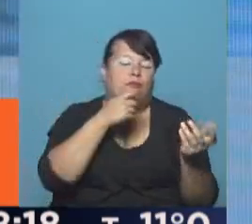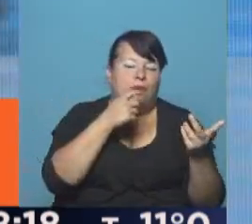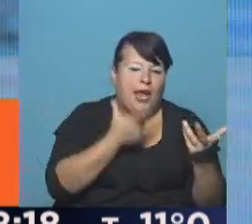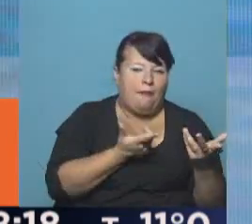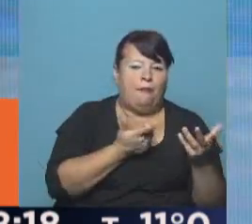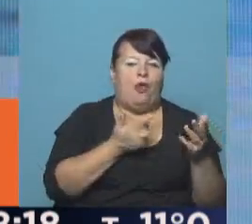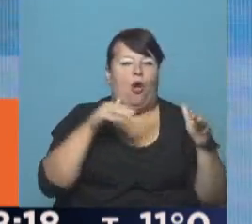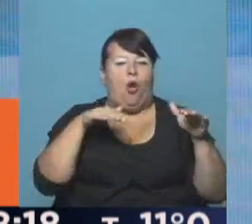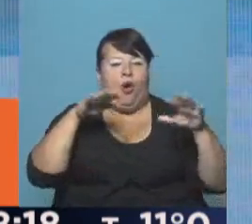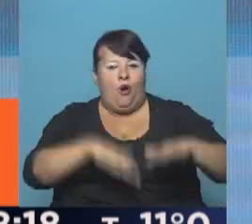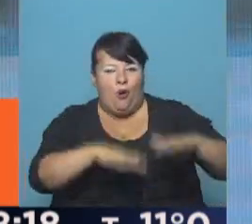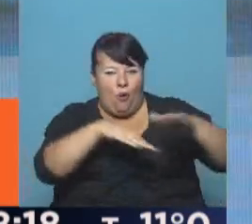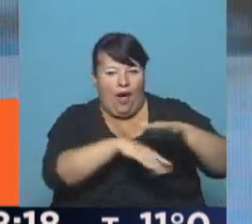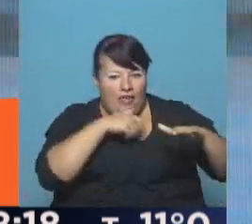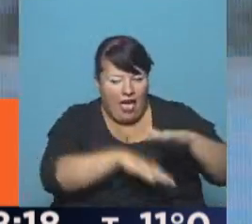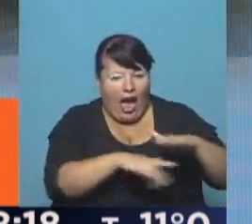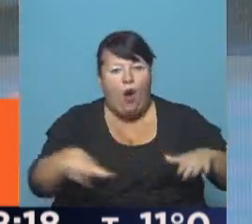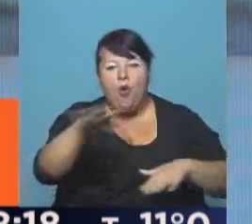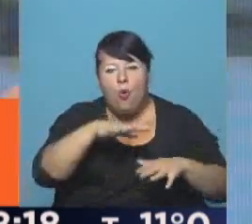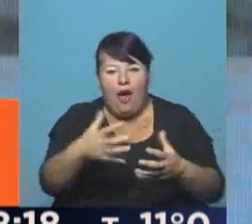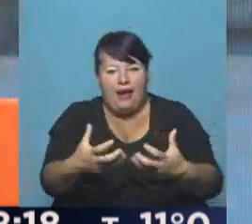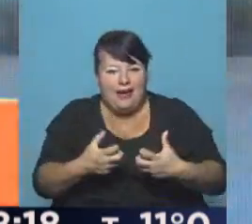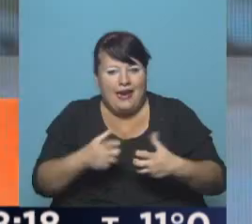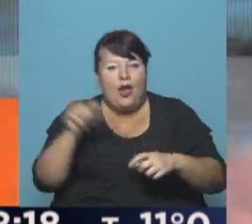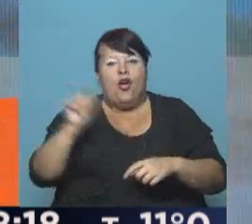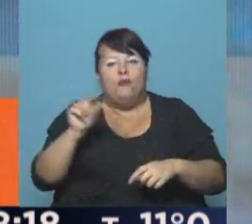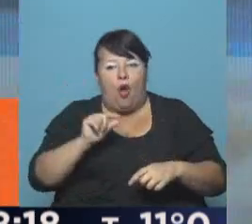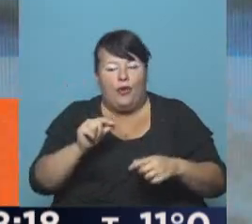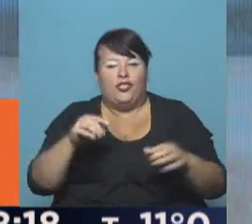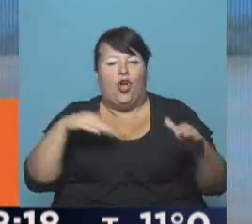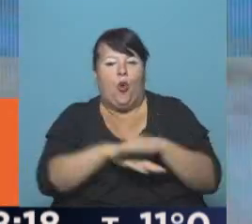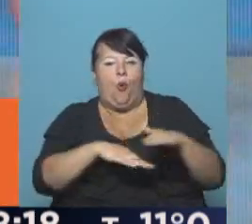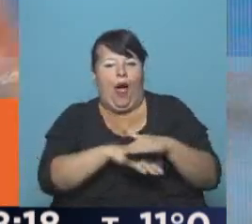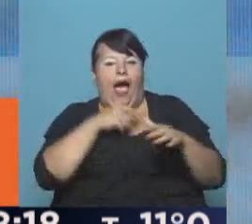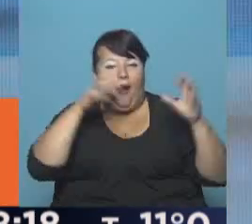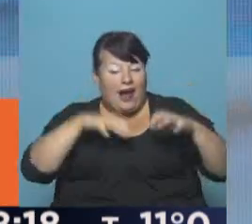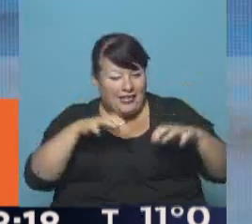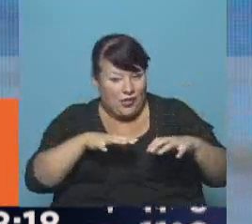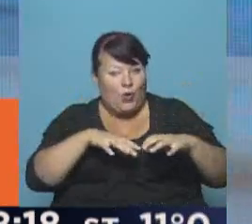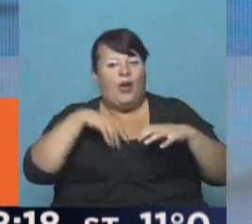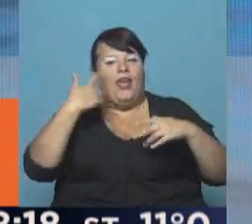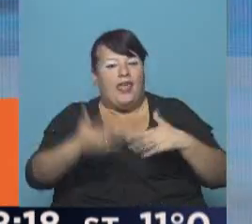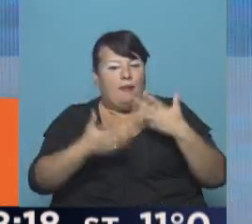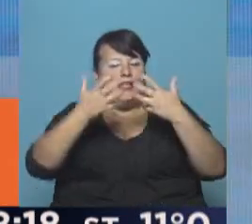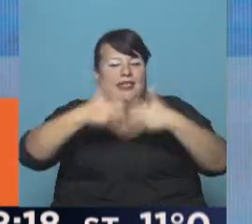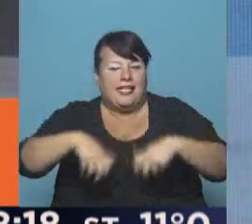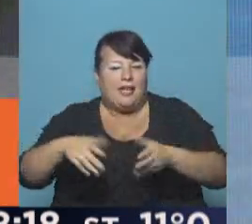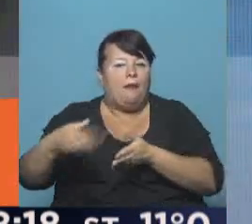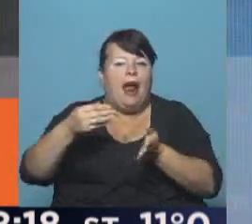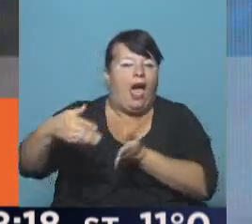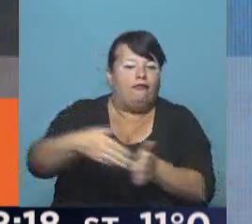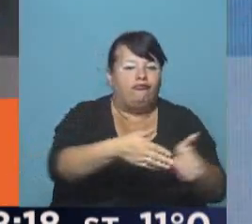reservorios o espacios retenes en donde temporalmente se almacenan las aguas de lluvia y sistemas de conducción